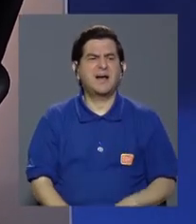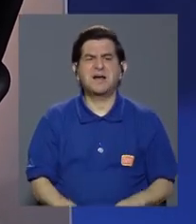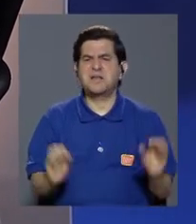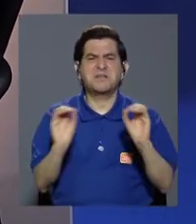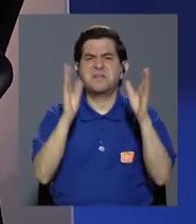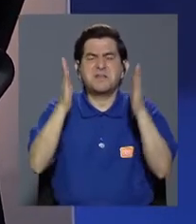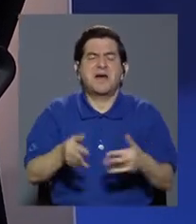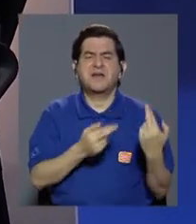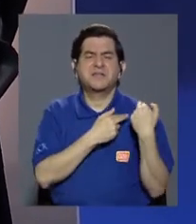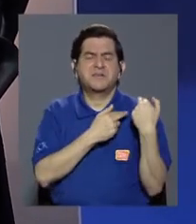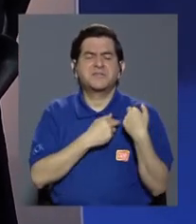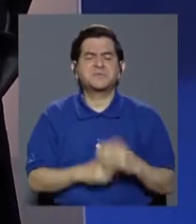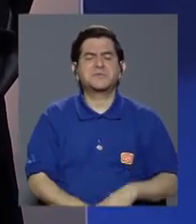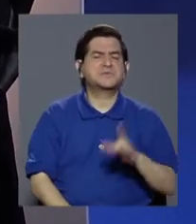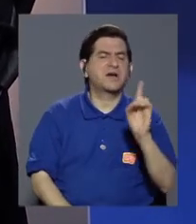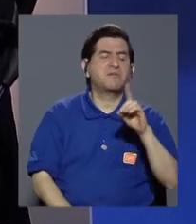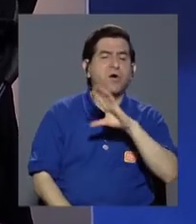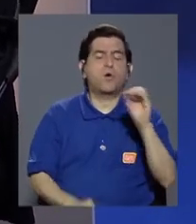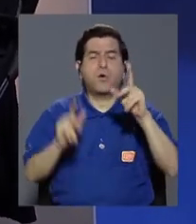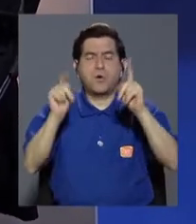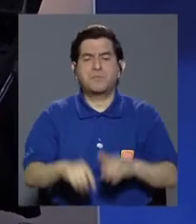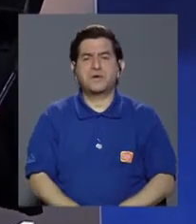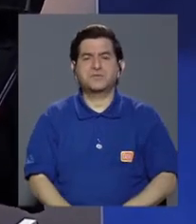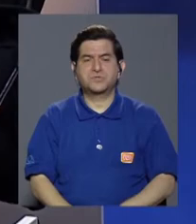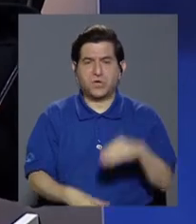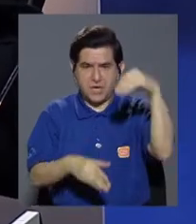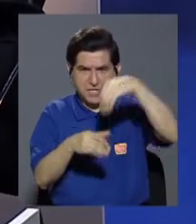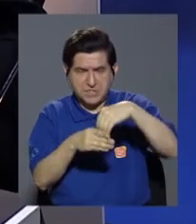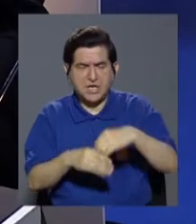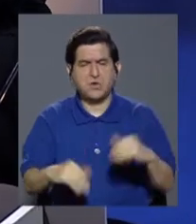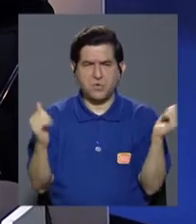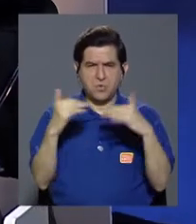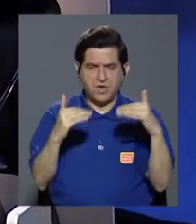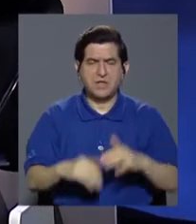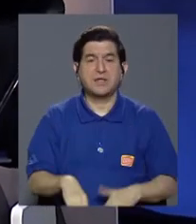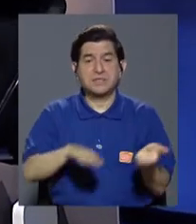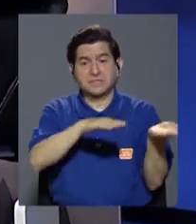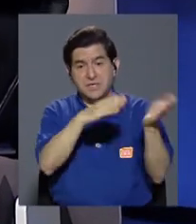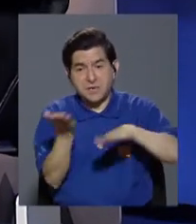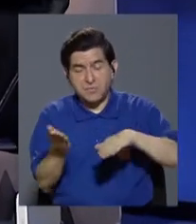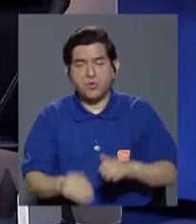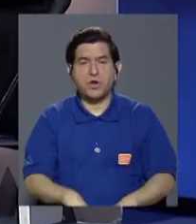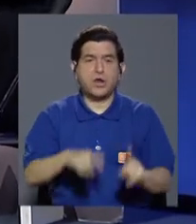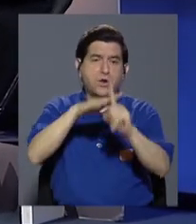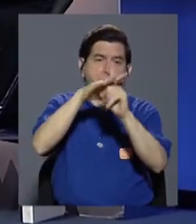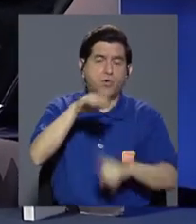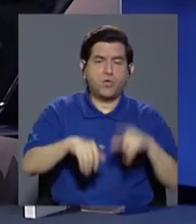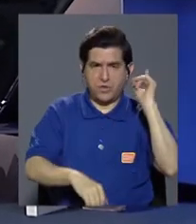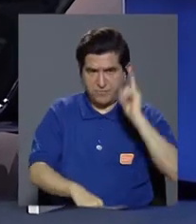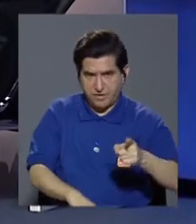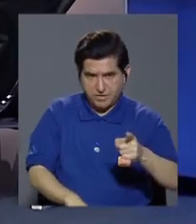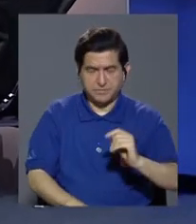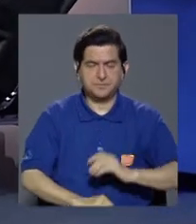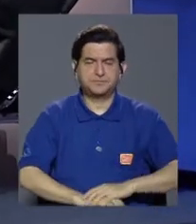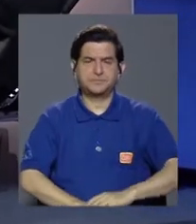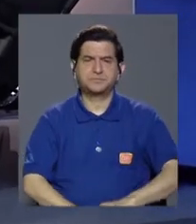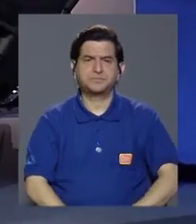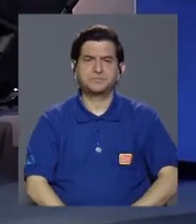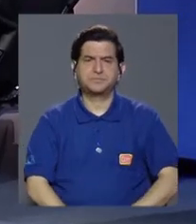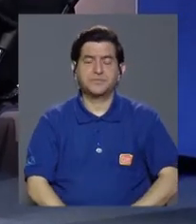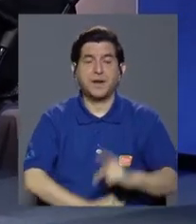aquellas personas o que fueron reclutadas en la guerra que murieron que fueron víctimas de desaparición forzada etcétera